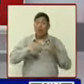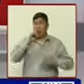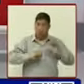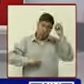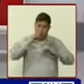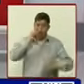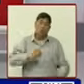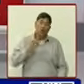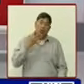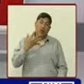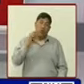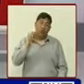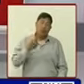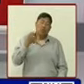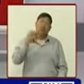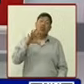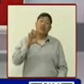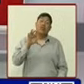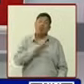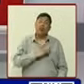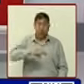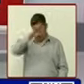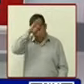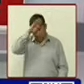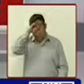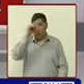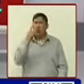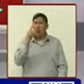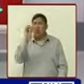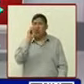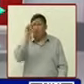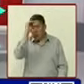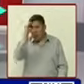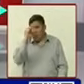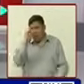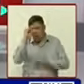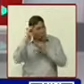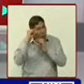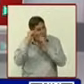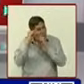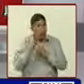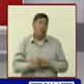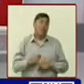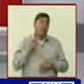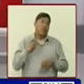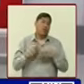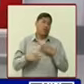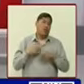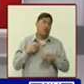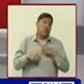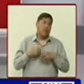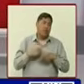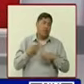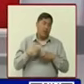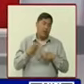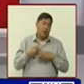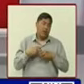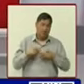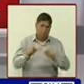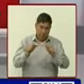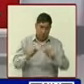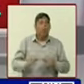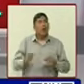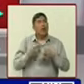Oruro, con el 5,19, y el Beni, con menos del 1%, sería el departamento con menos incidencia en dificultades